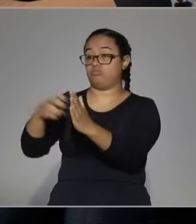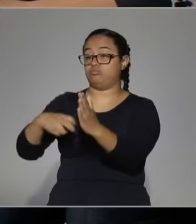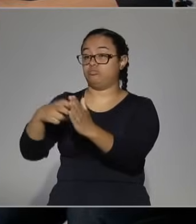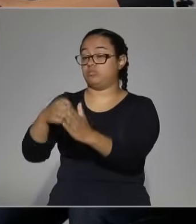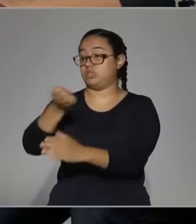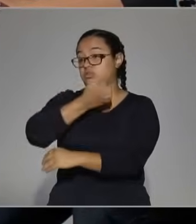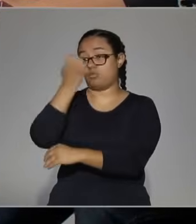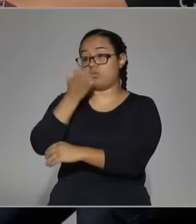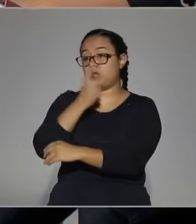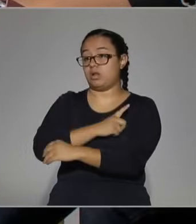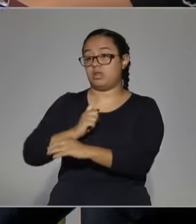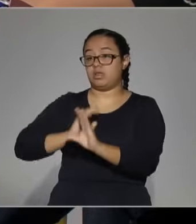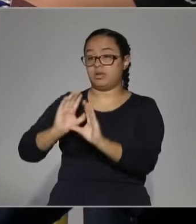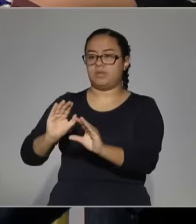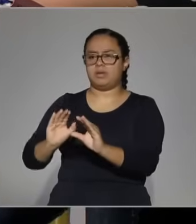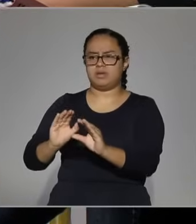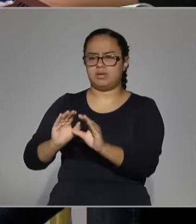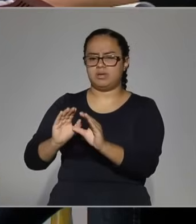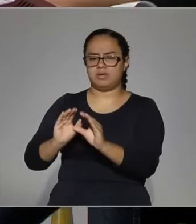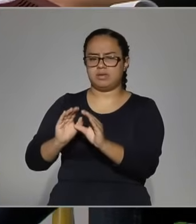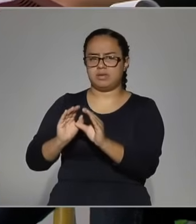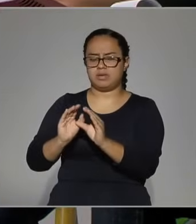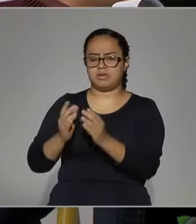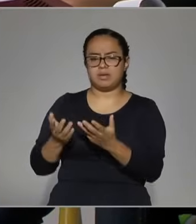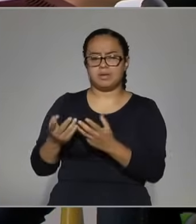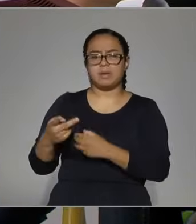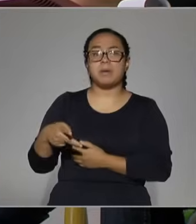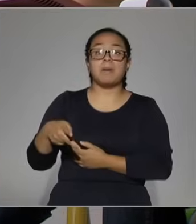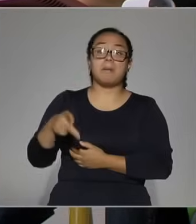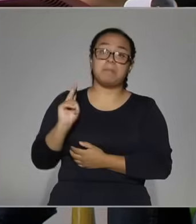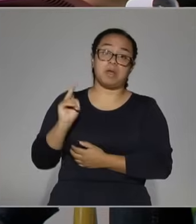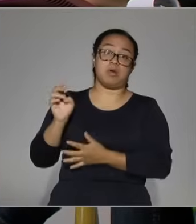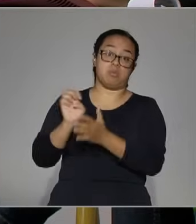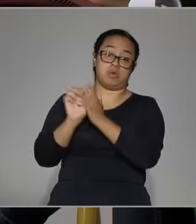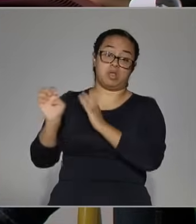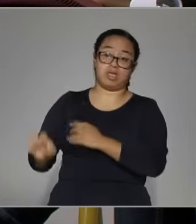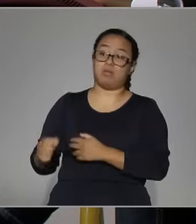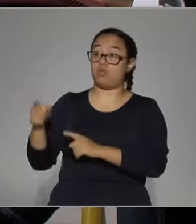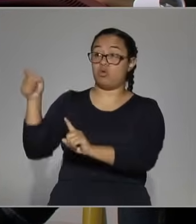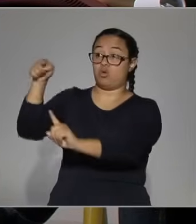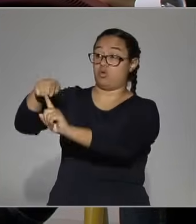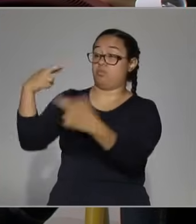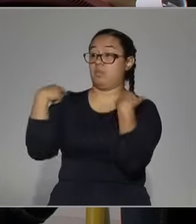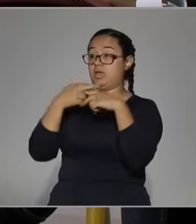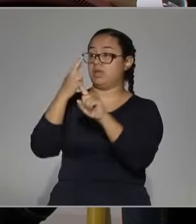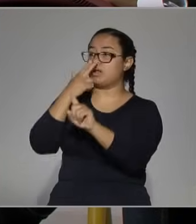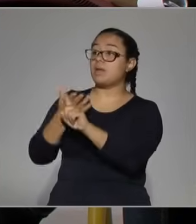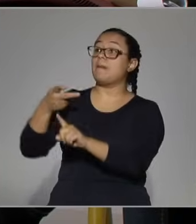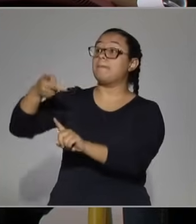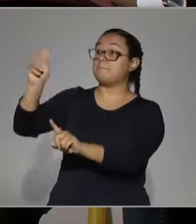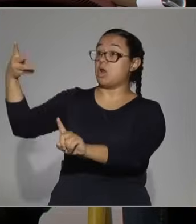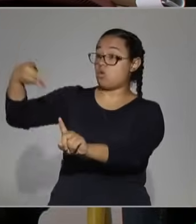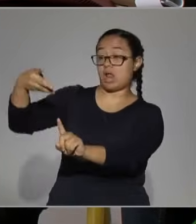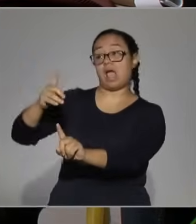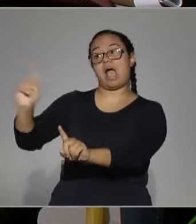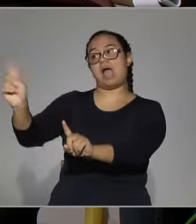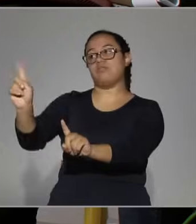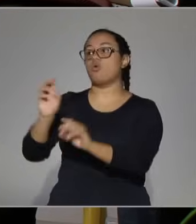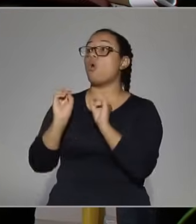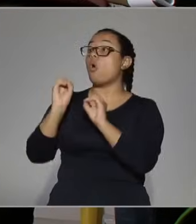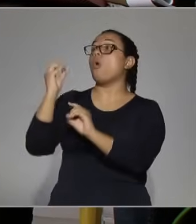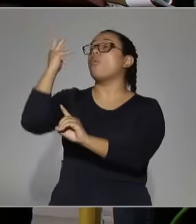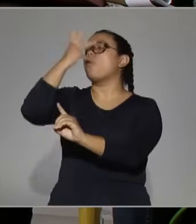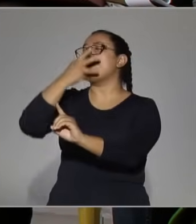en la escuela, y tampoco quieres que reprendan o que a tus hijos, pero tampoco quieres que les hablen tan